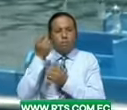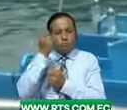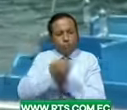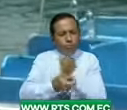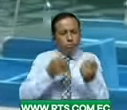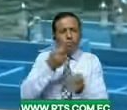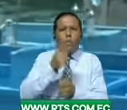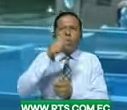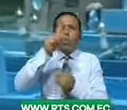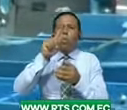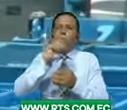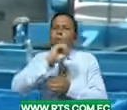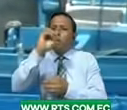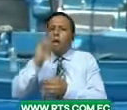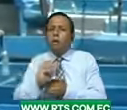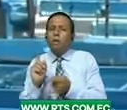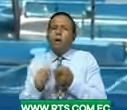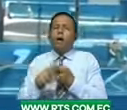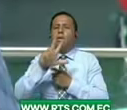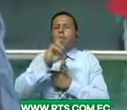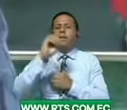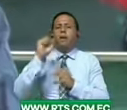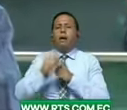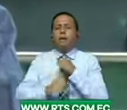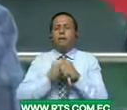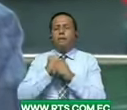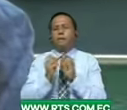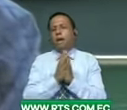y estarán disponibles también para el sector pesquero.